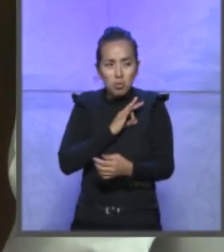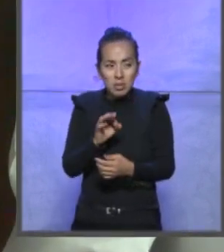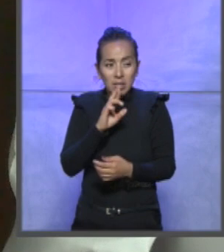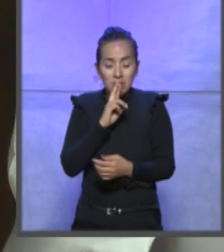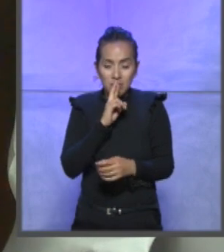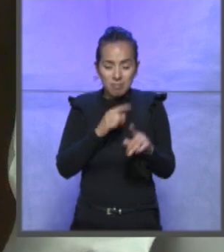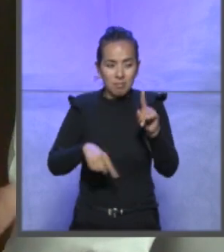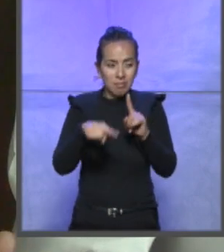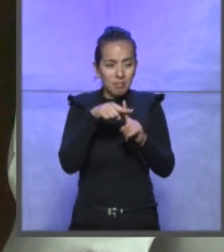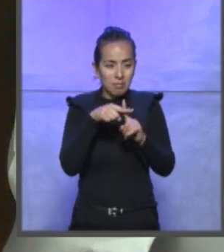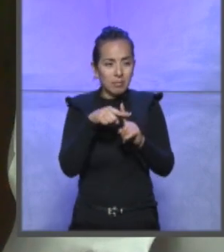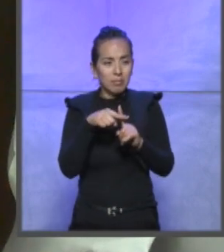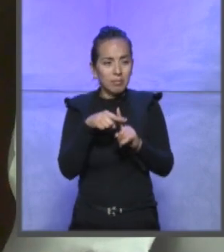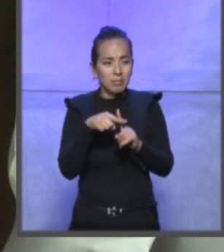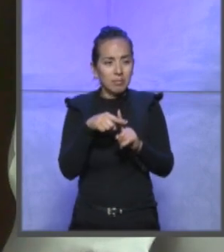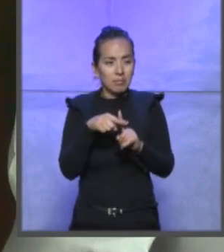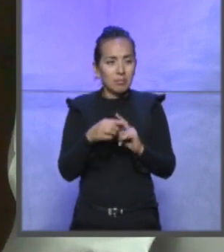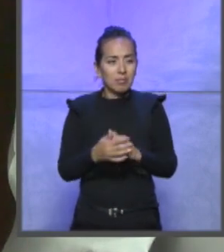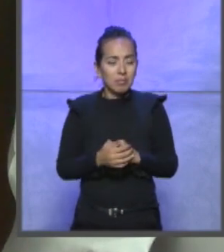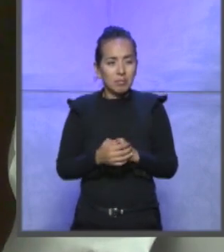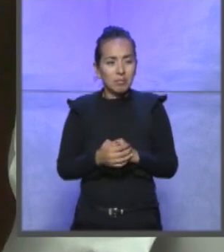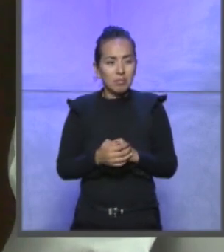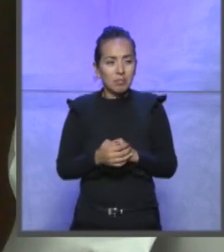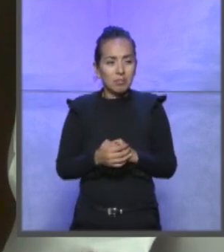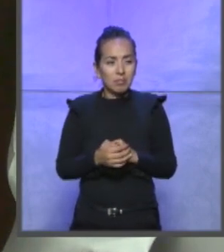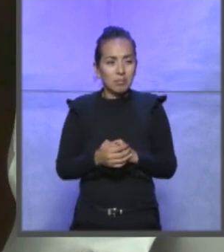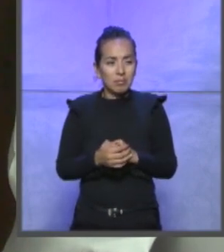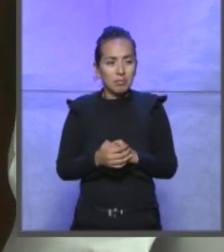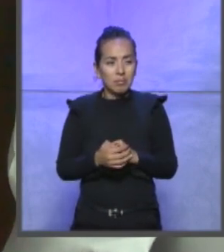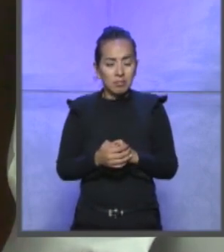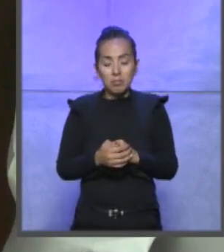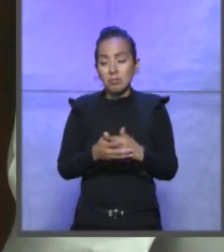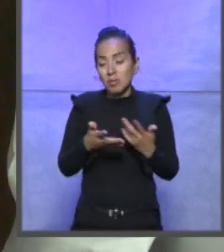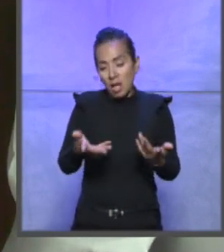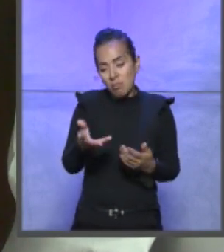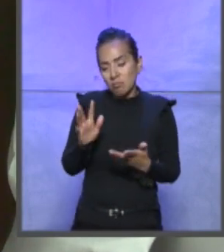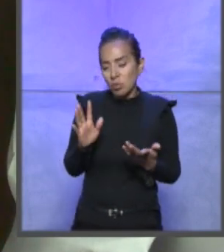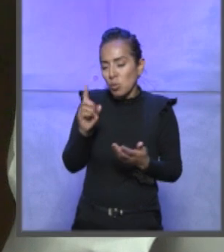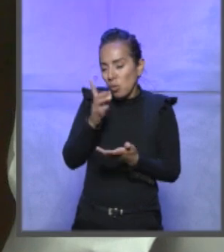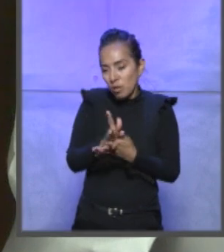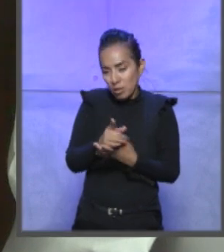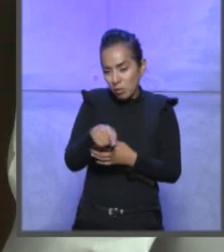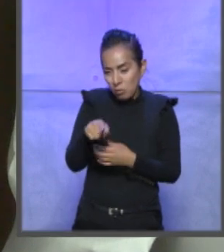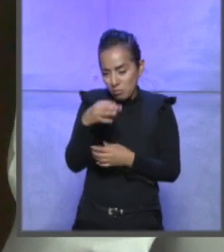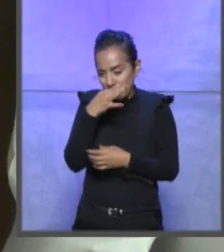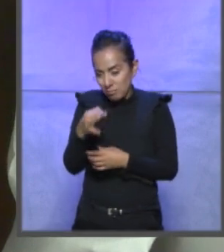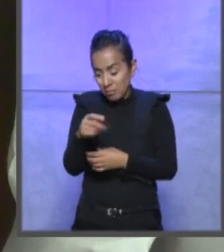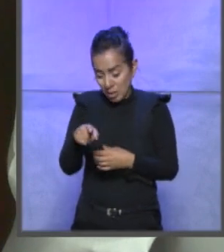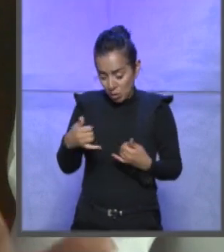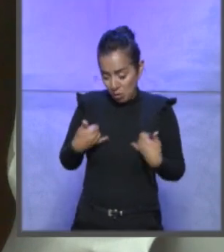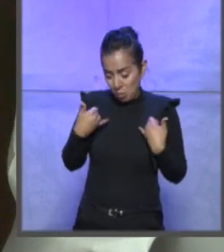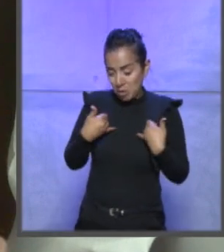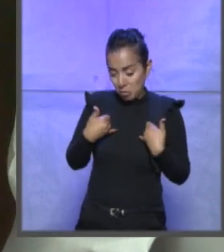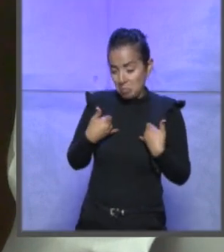a una respuesta positiva en esta parte. Entonces, solo me queda recordarles que la juventud